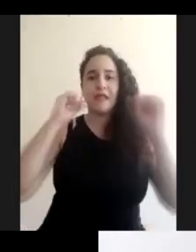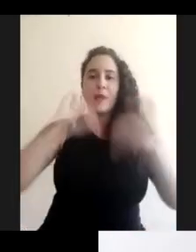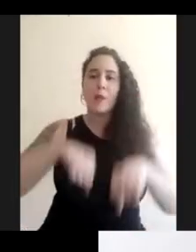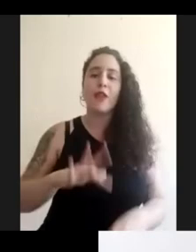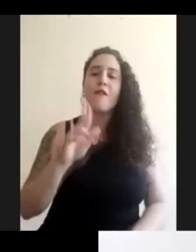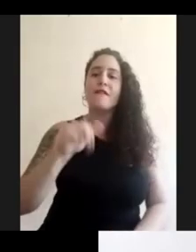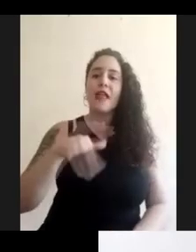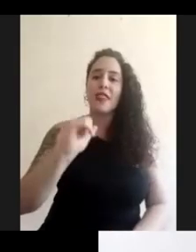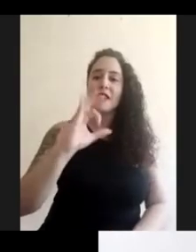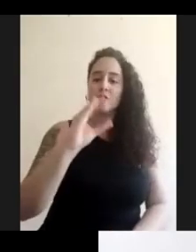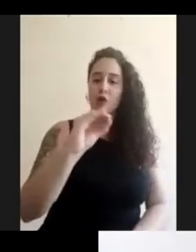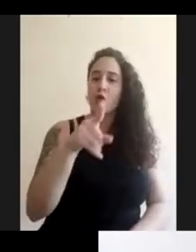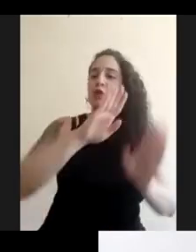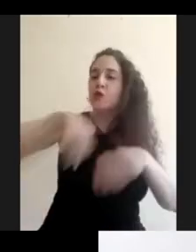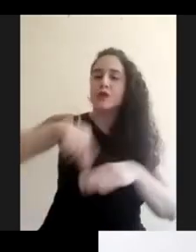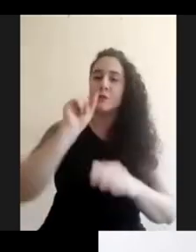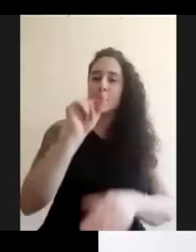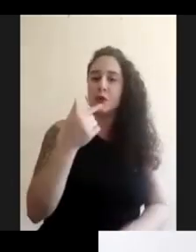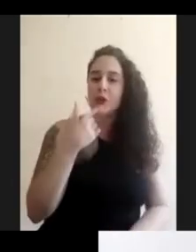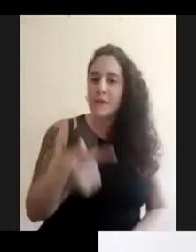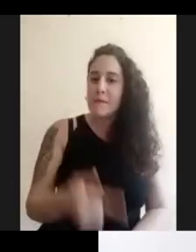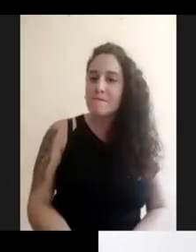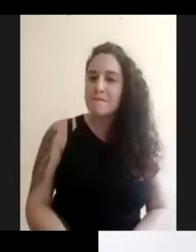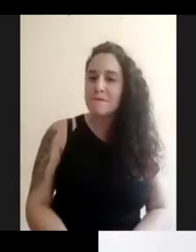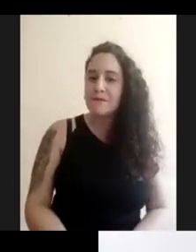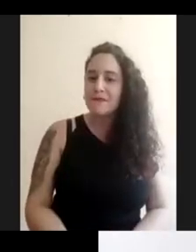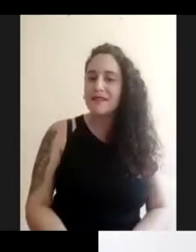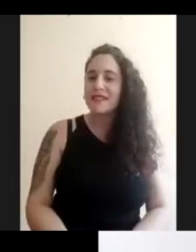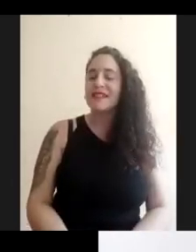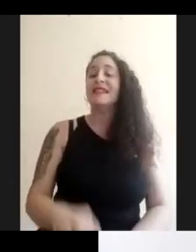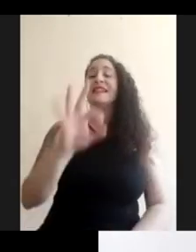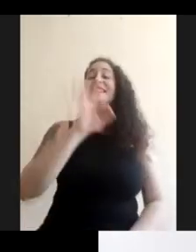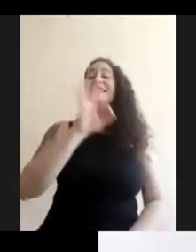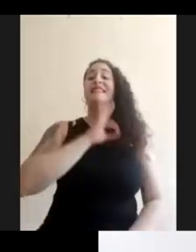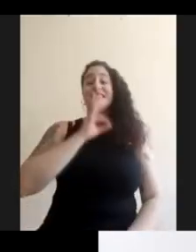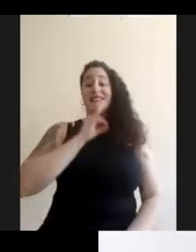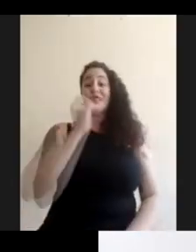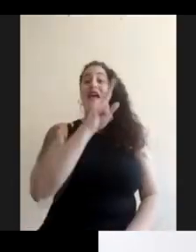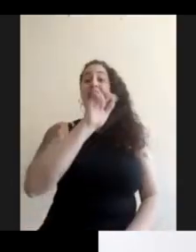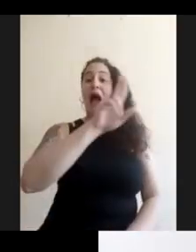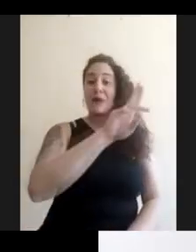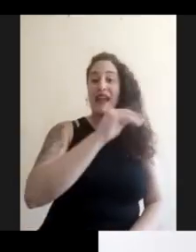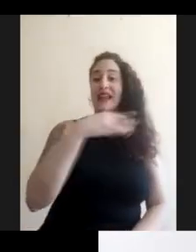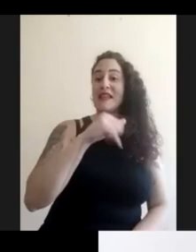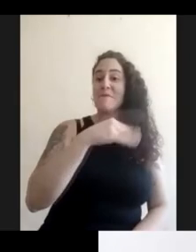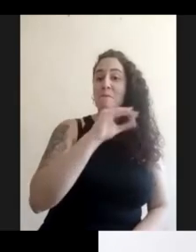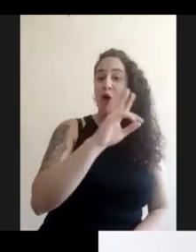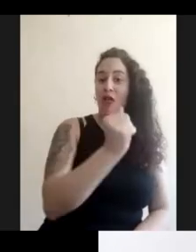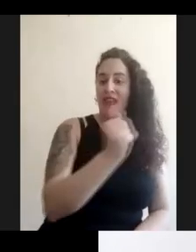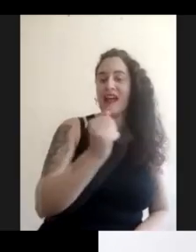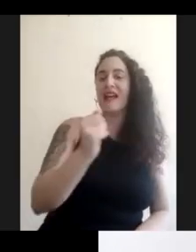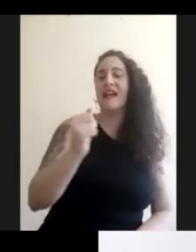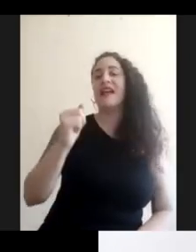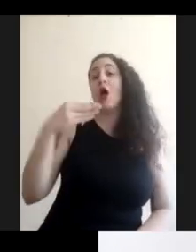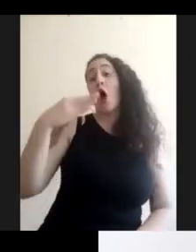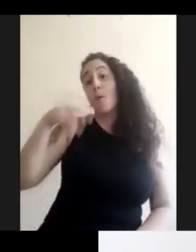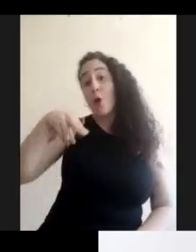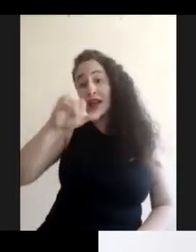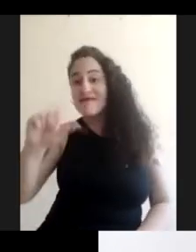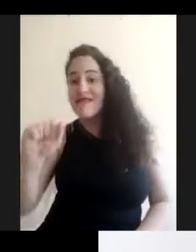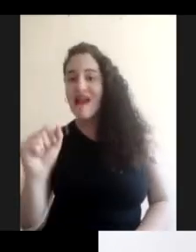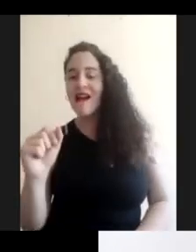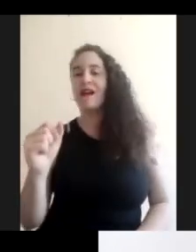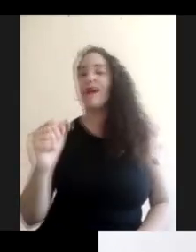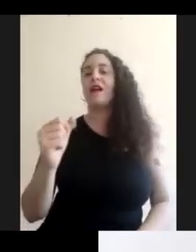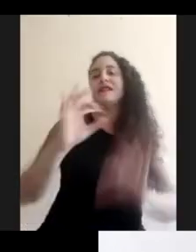Francisco, tu último minuto. Señor Javier Imbroda, señor Moreno Bonilla, señores de las empresas amigas de los políticos que